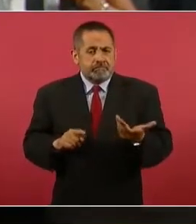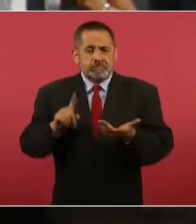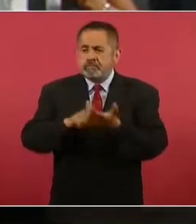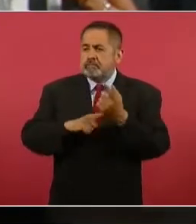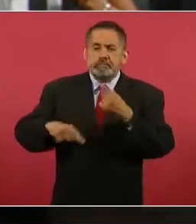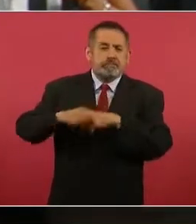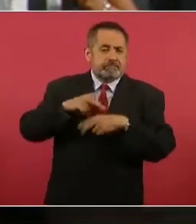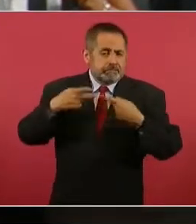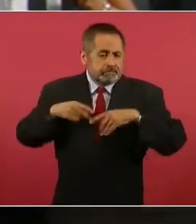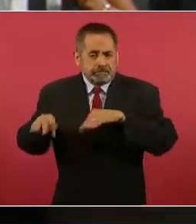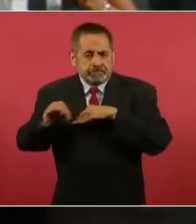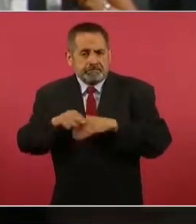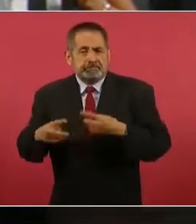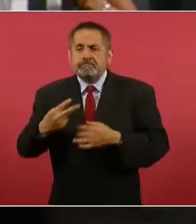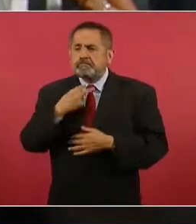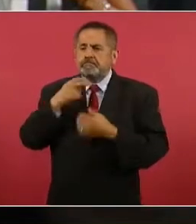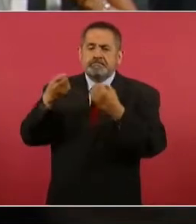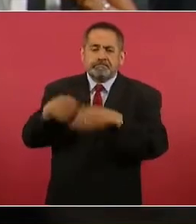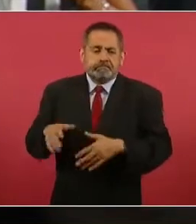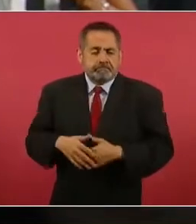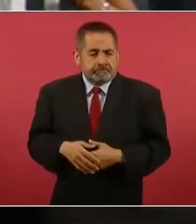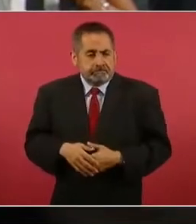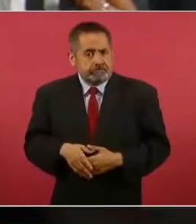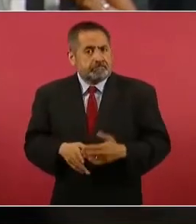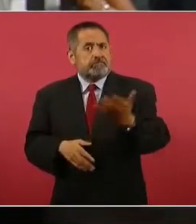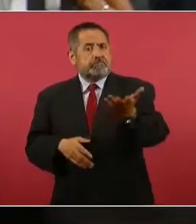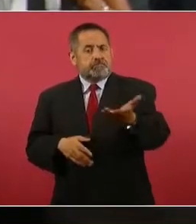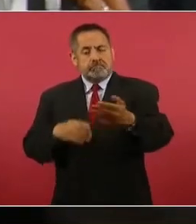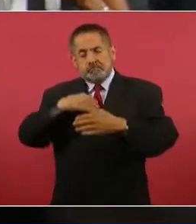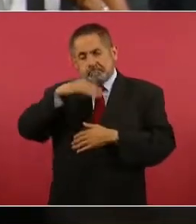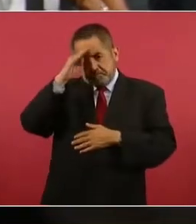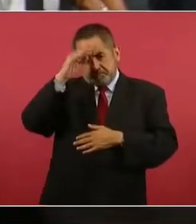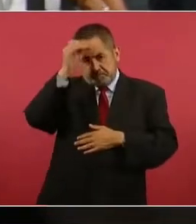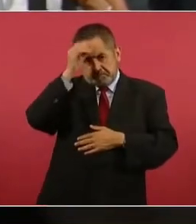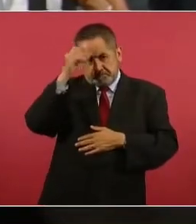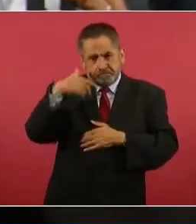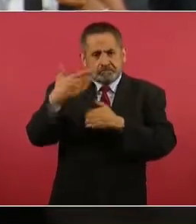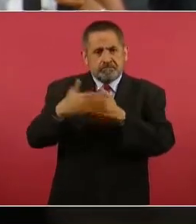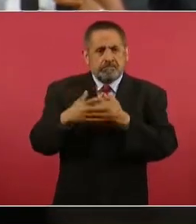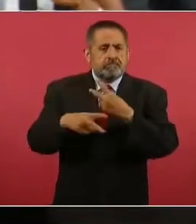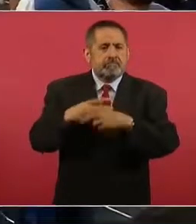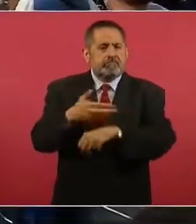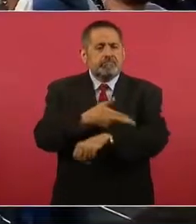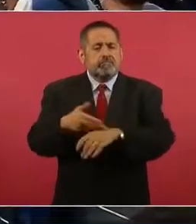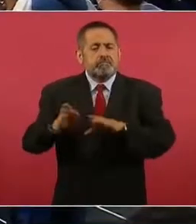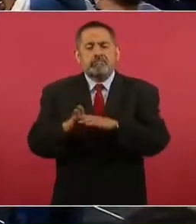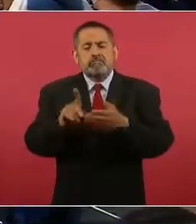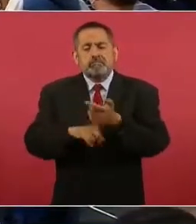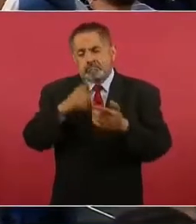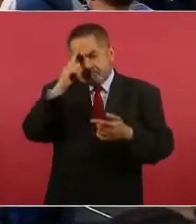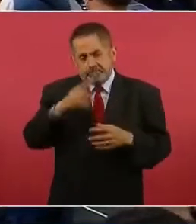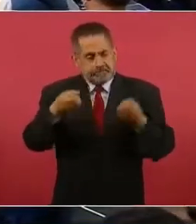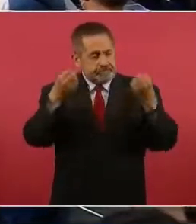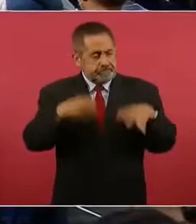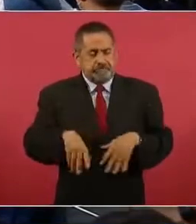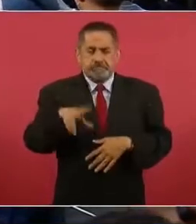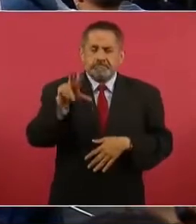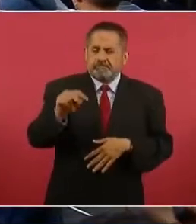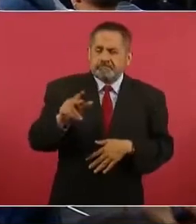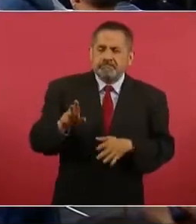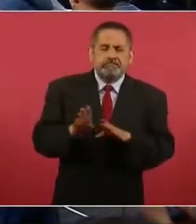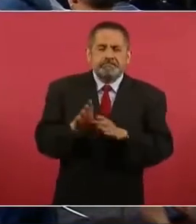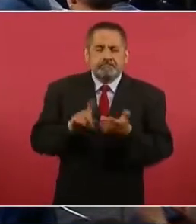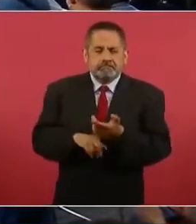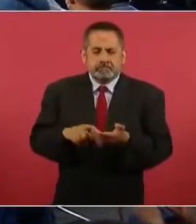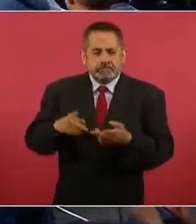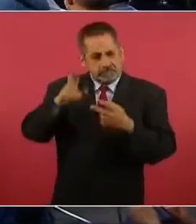la clase trabajadora. ¿Qué acciones se deberían de tomar, a su opinión, a su parecer, para evitar que se siga afectando pues los derechos